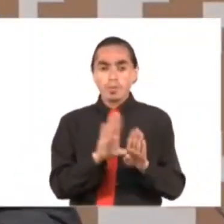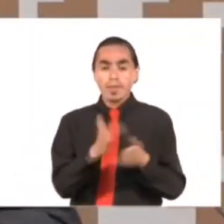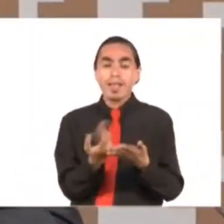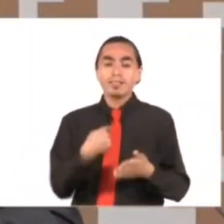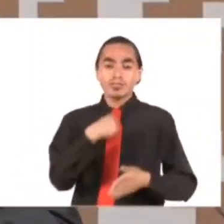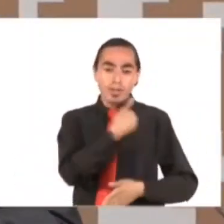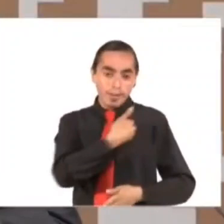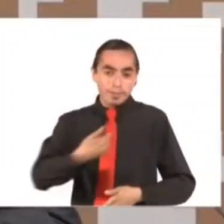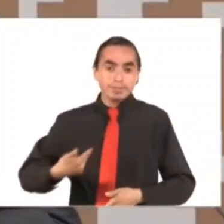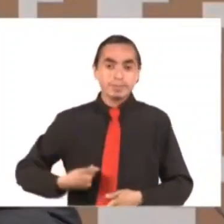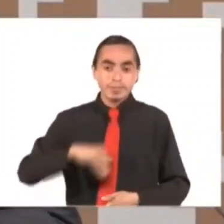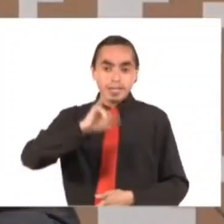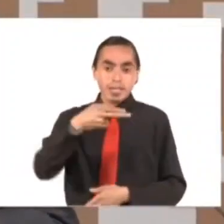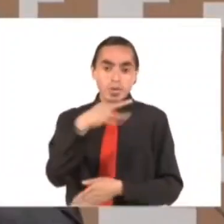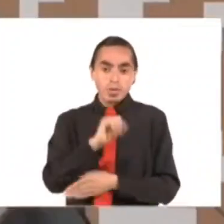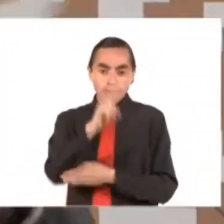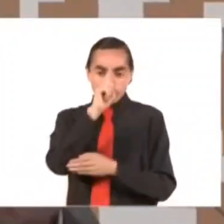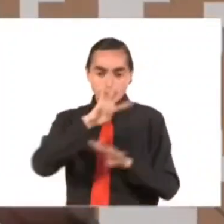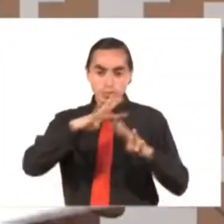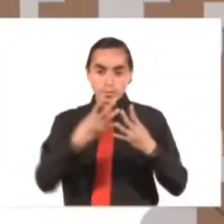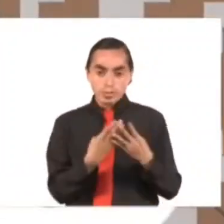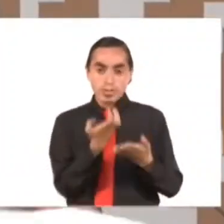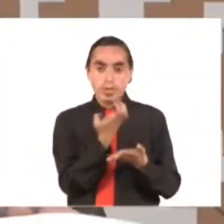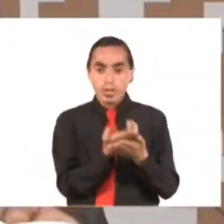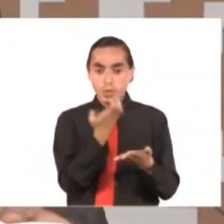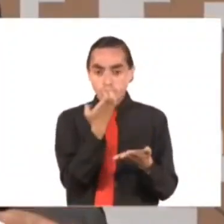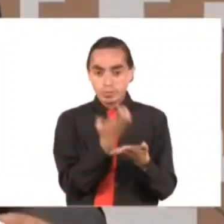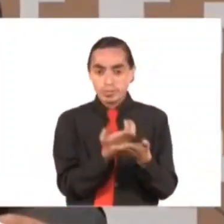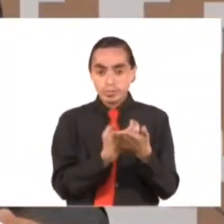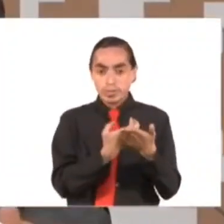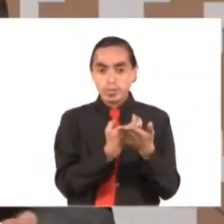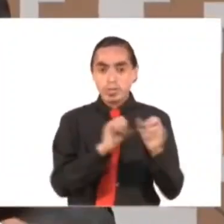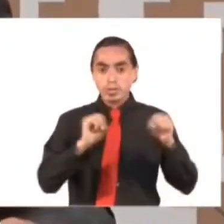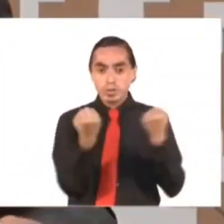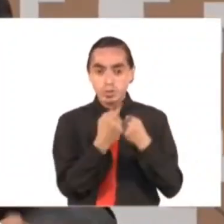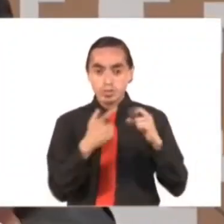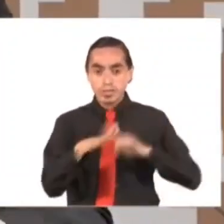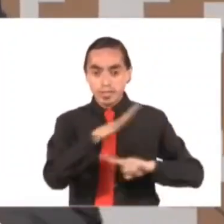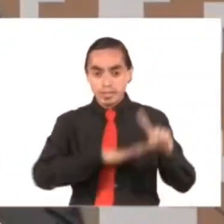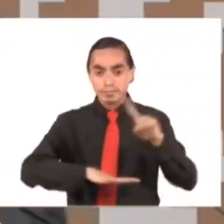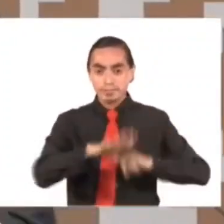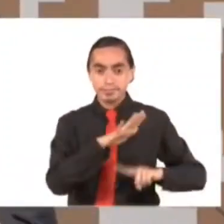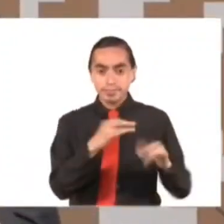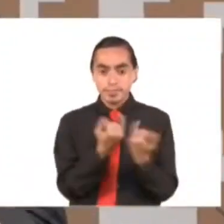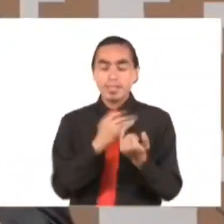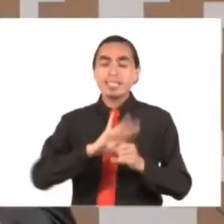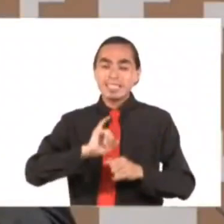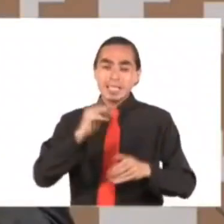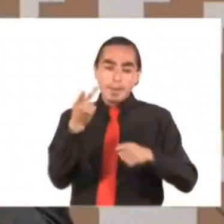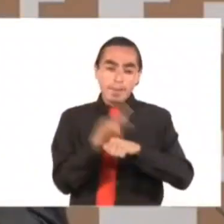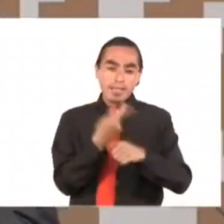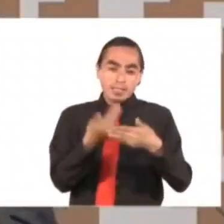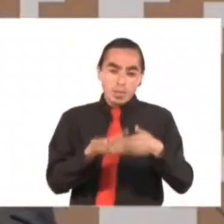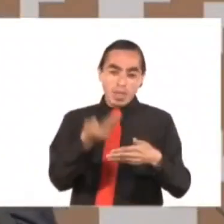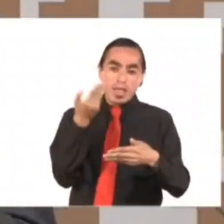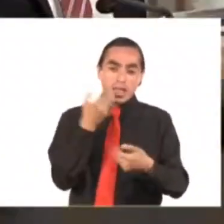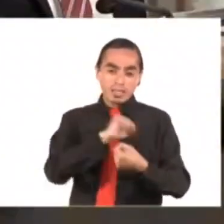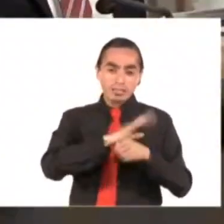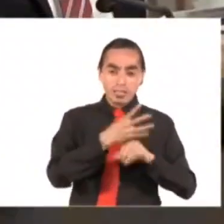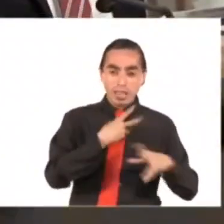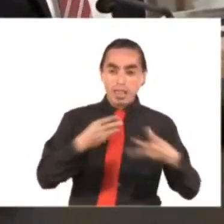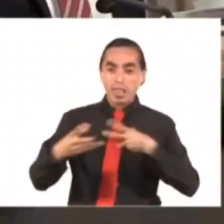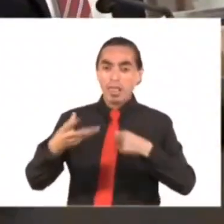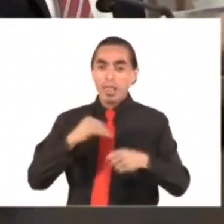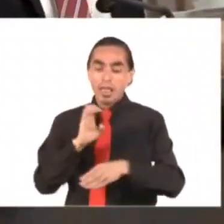presidencia ejecutiva del Consejo Económico, Social y Ambiental. Si bien la pandemia vino a reforzar el papel de